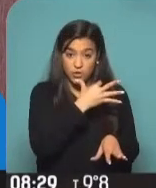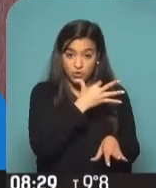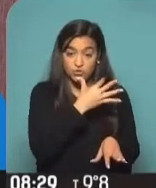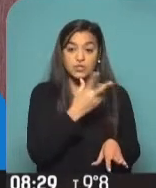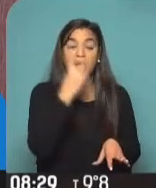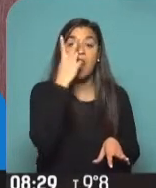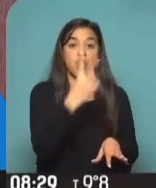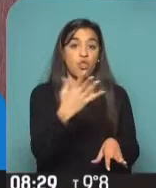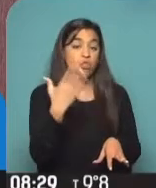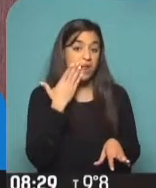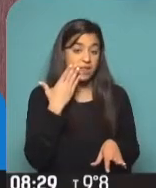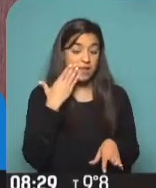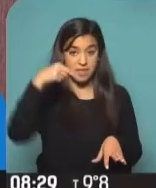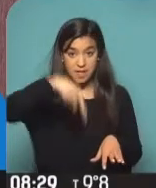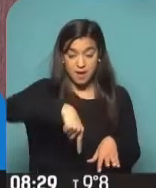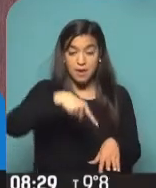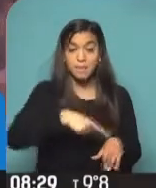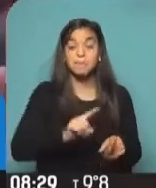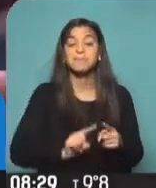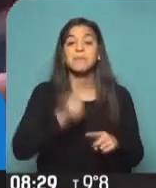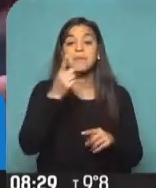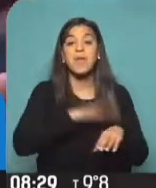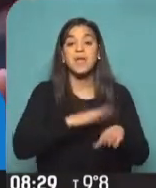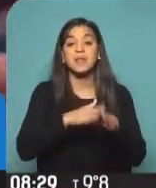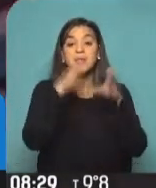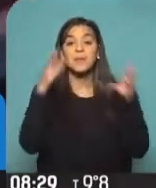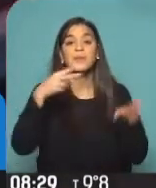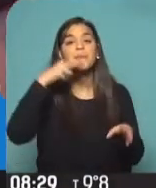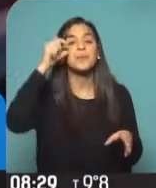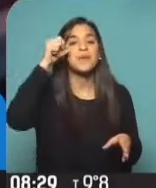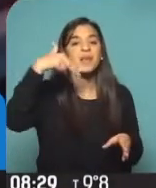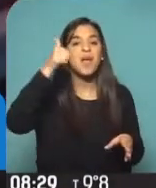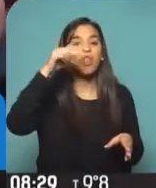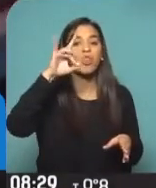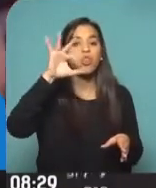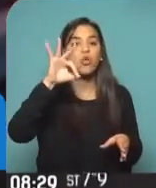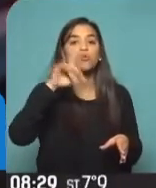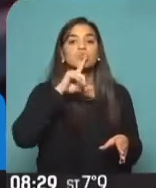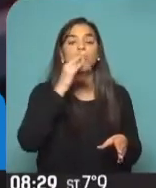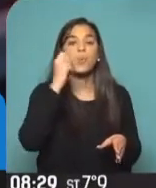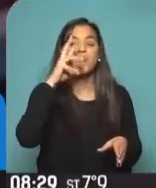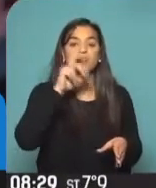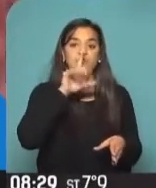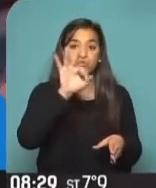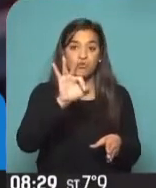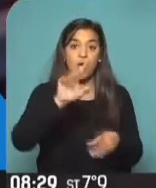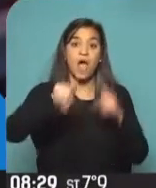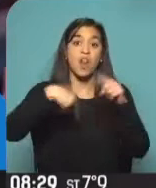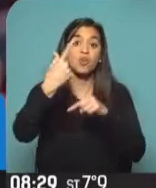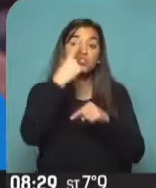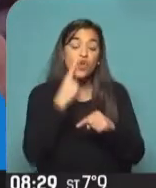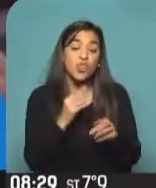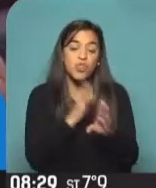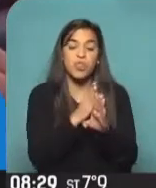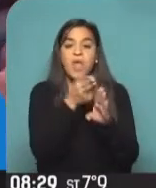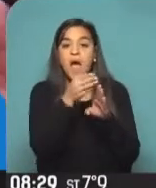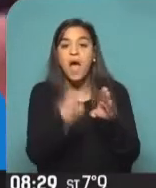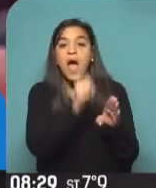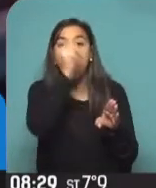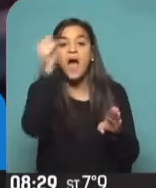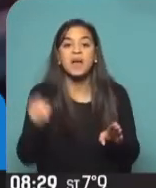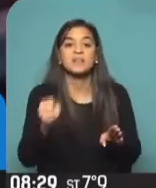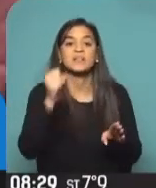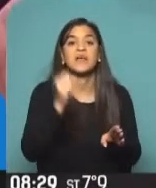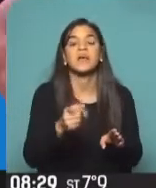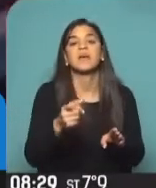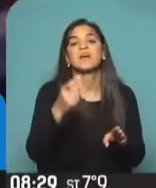las 14 horas acá y la primera etapa venado tuerto ftc al día siguiente va de venado tuerto a villa general belgrano